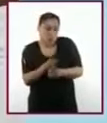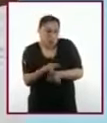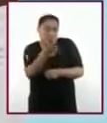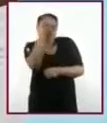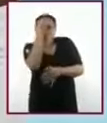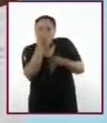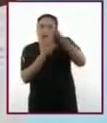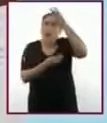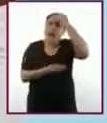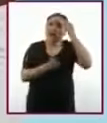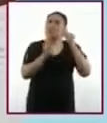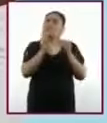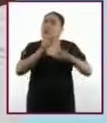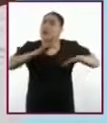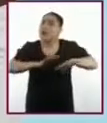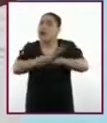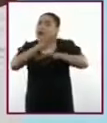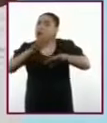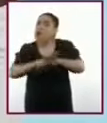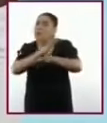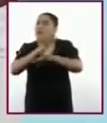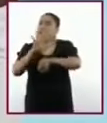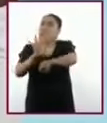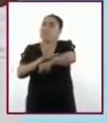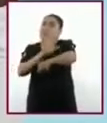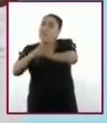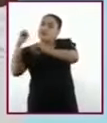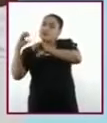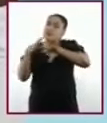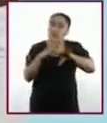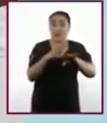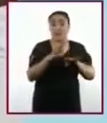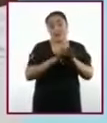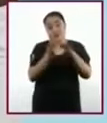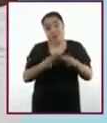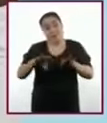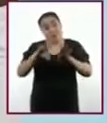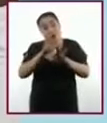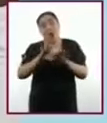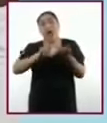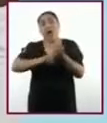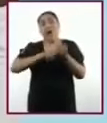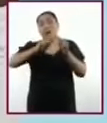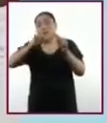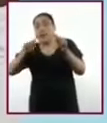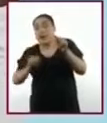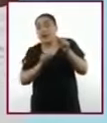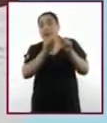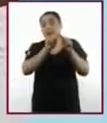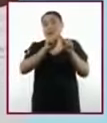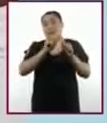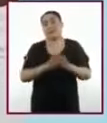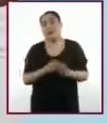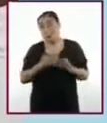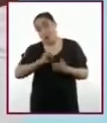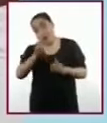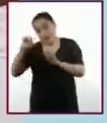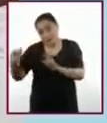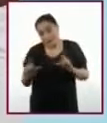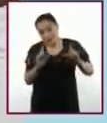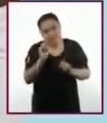las transformaciones de la energía en los ecosistemas, en función de la fuente primaria y las cadenas tróficas. En el siguiente video observaremos